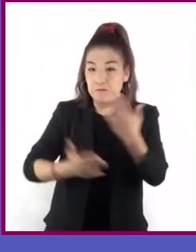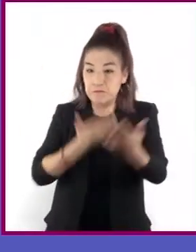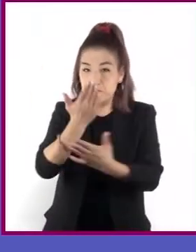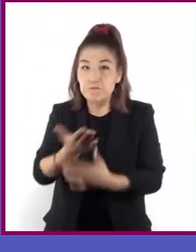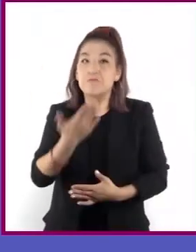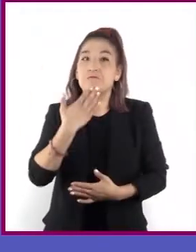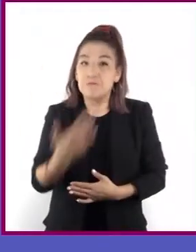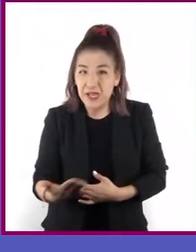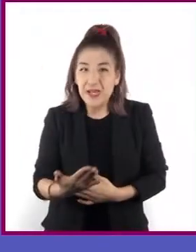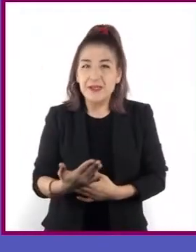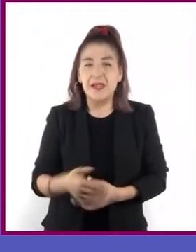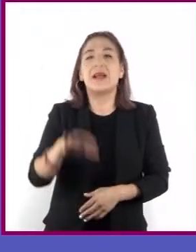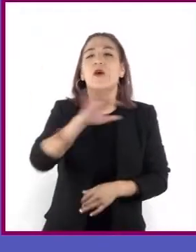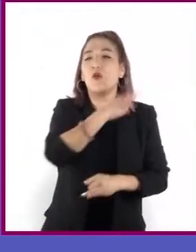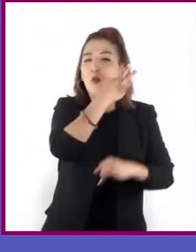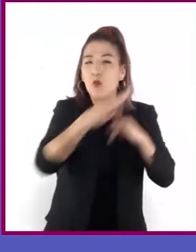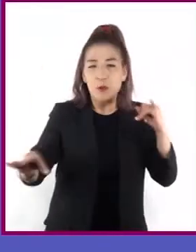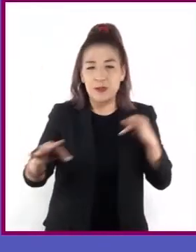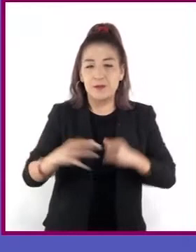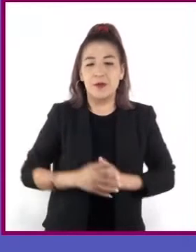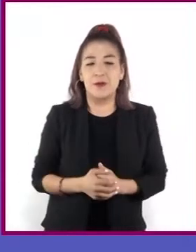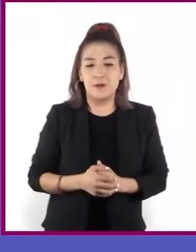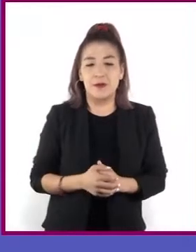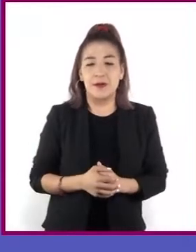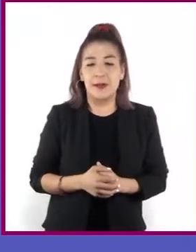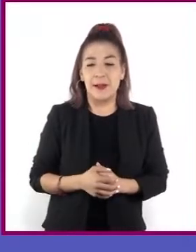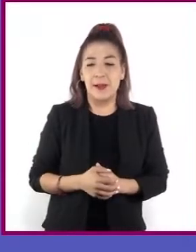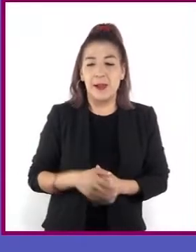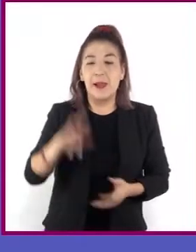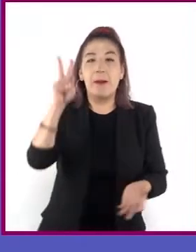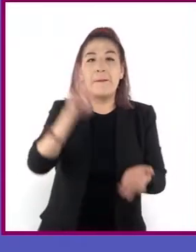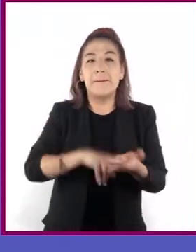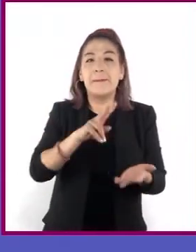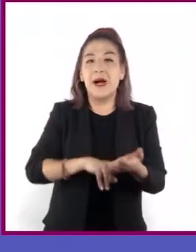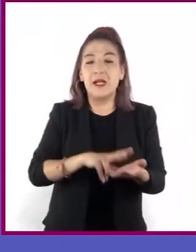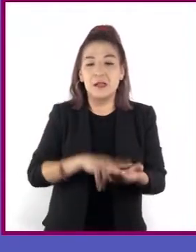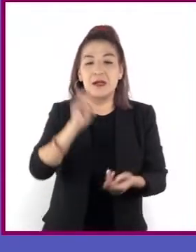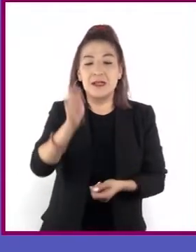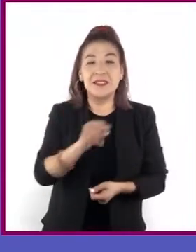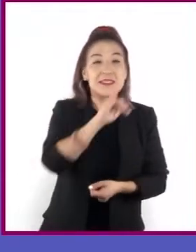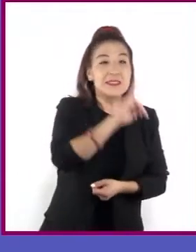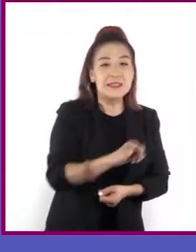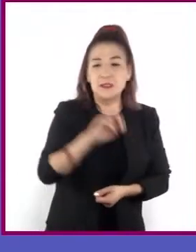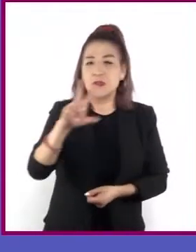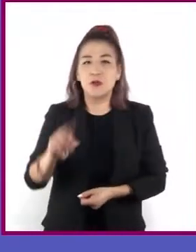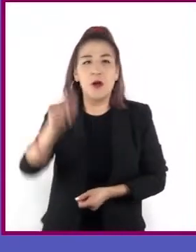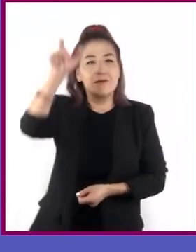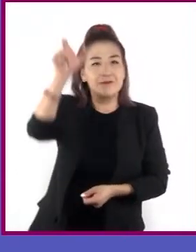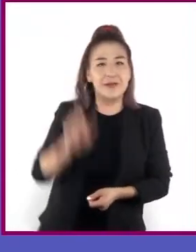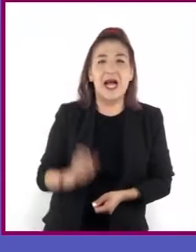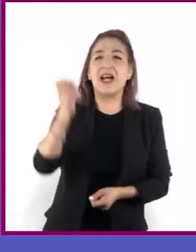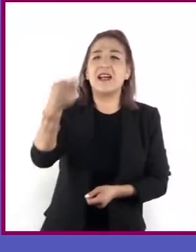solicitado. Finalmente, encontramos una escala de valoración de sí o no, que